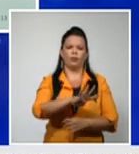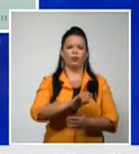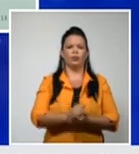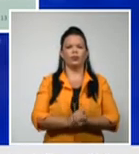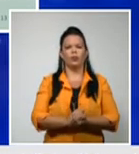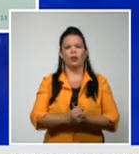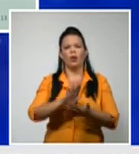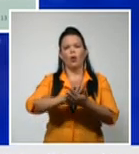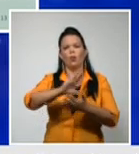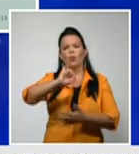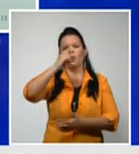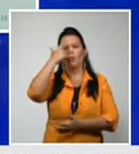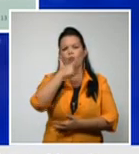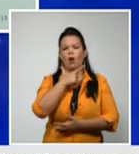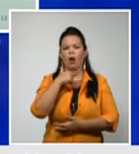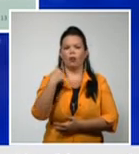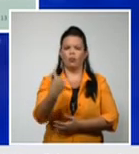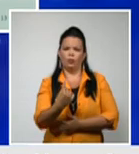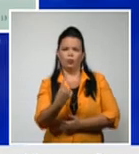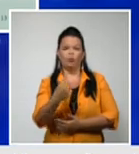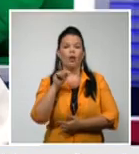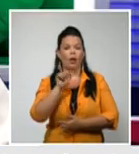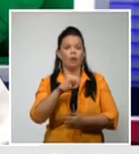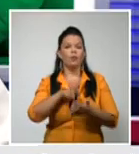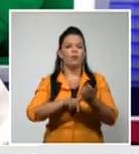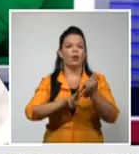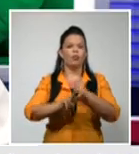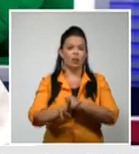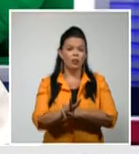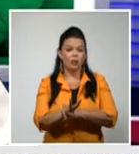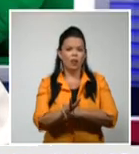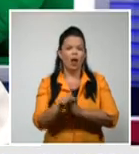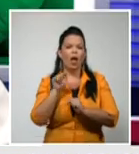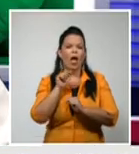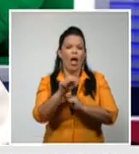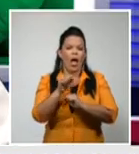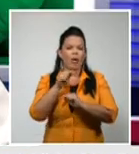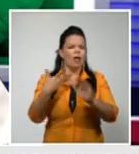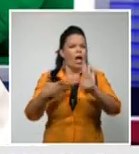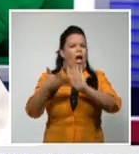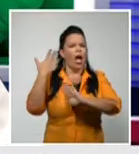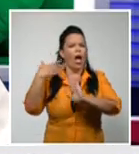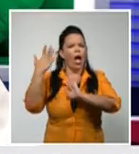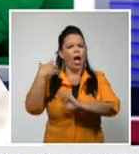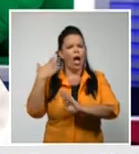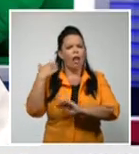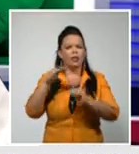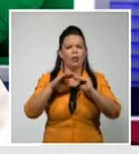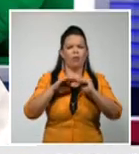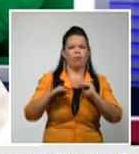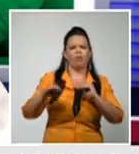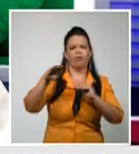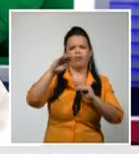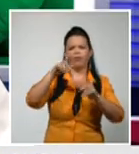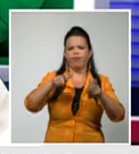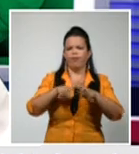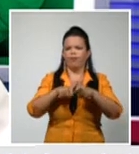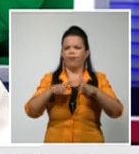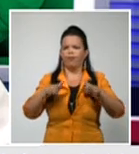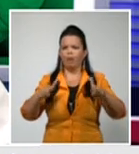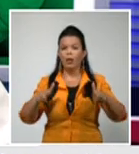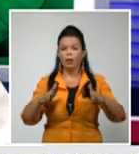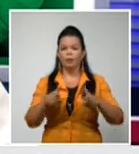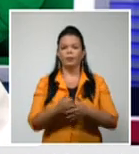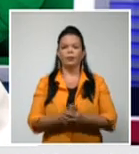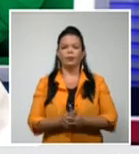ayer. Esta es una provincia que llegó a tener una elevada transmisión y que indiscutiblemente